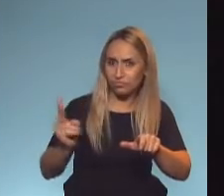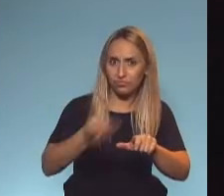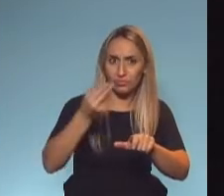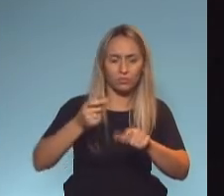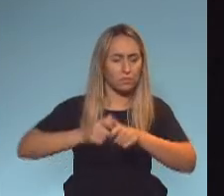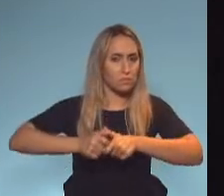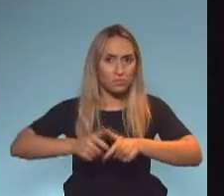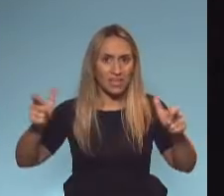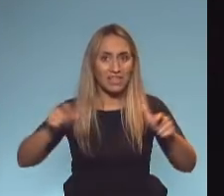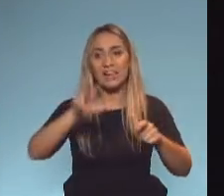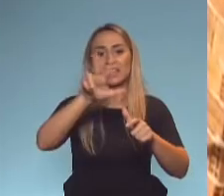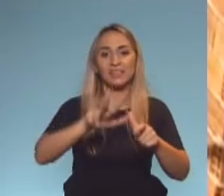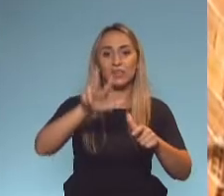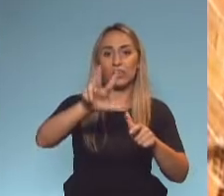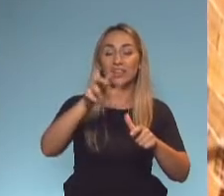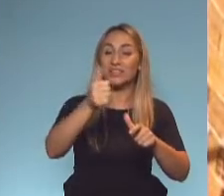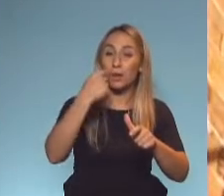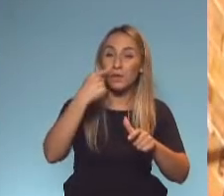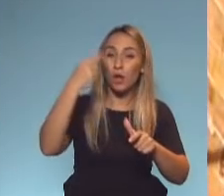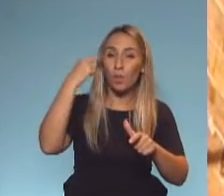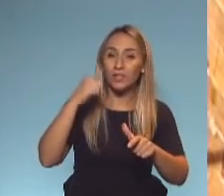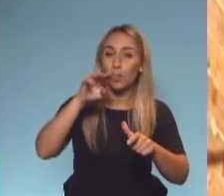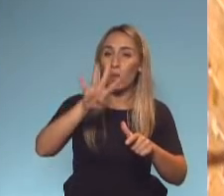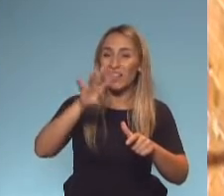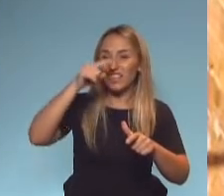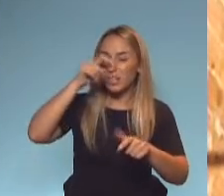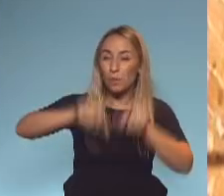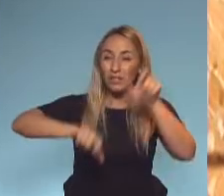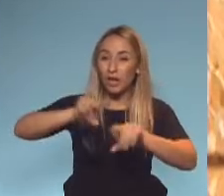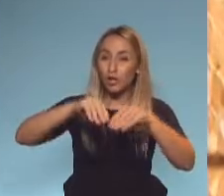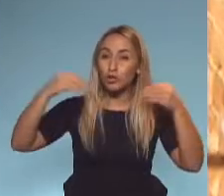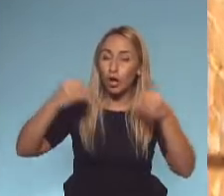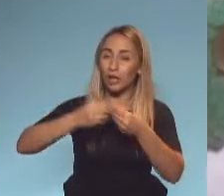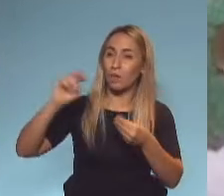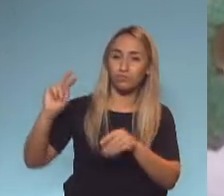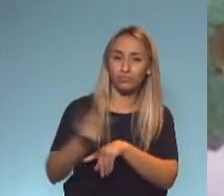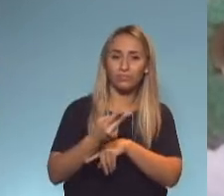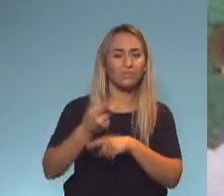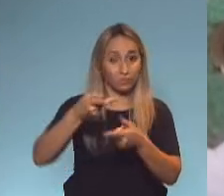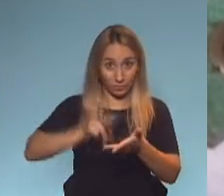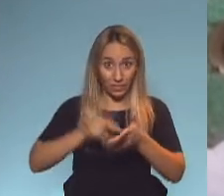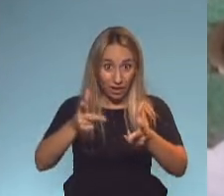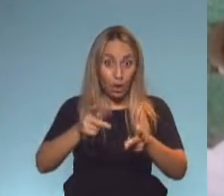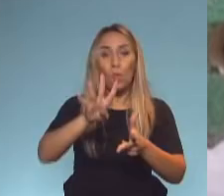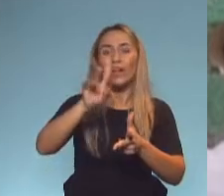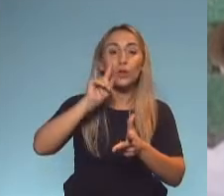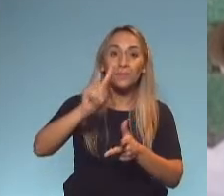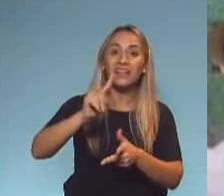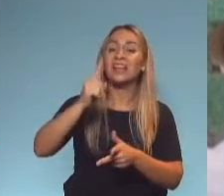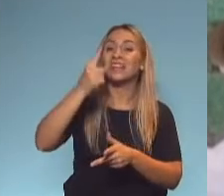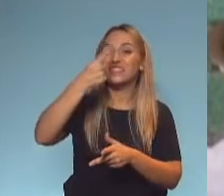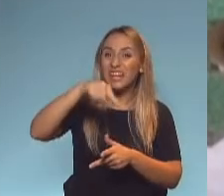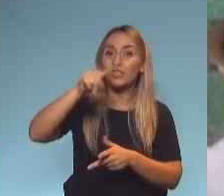a 336 1947 repetimos el número 4 mil